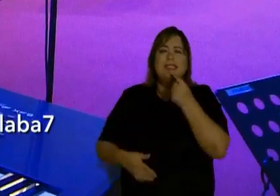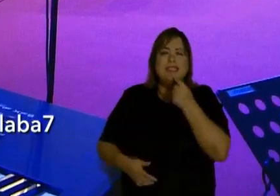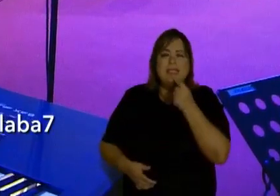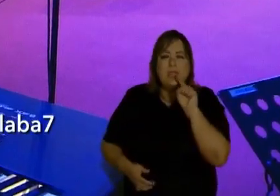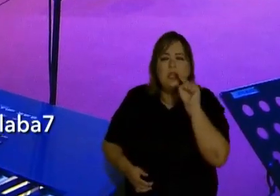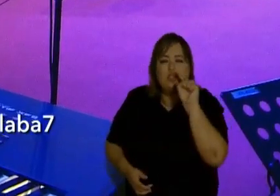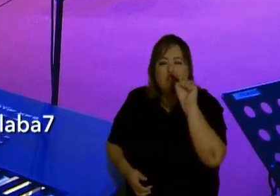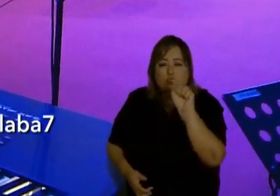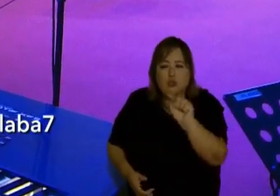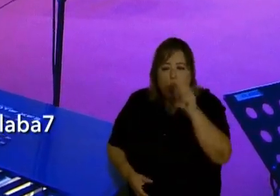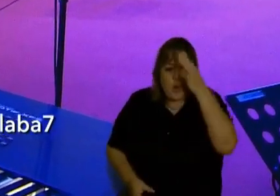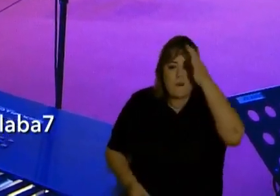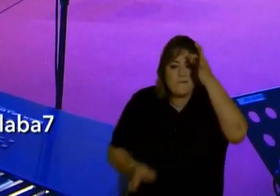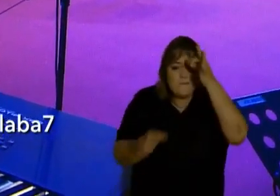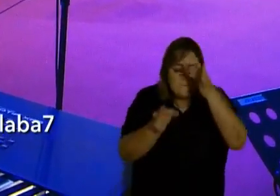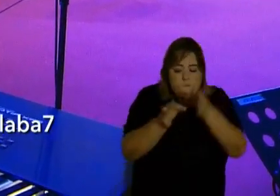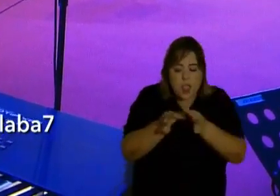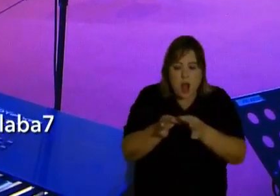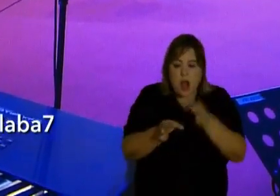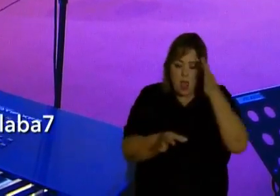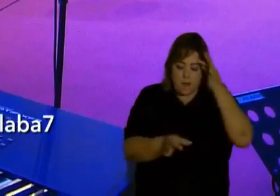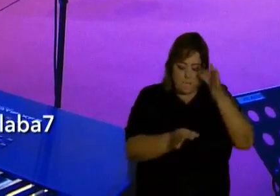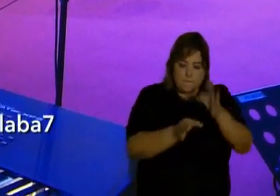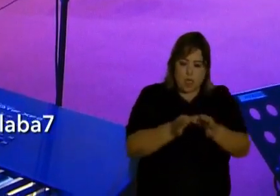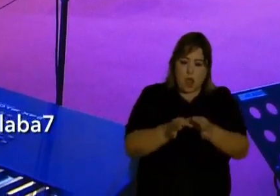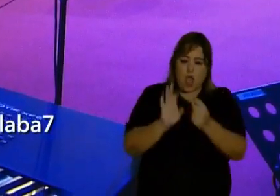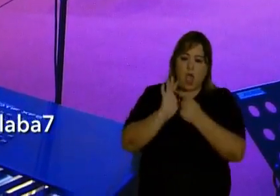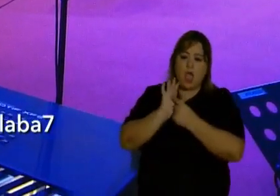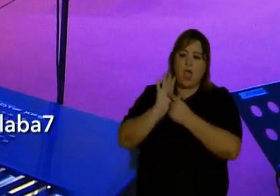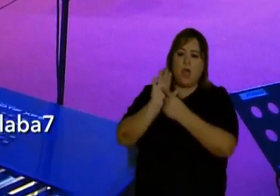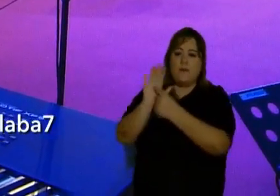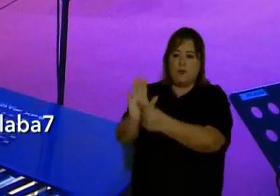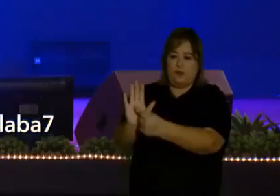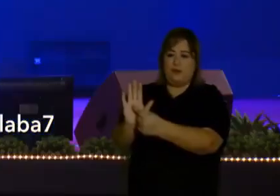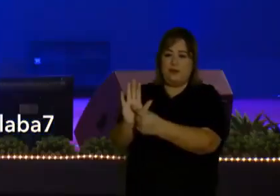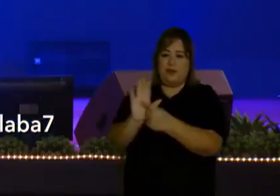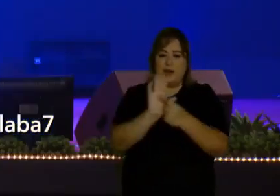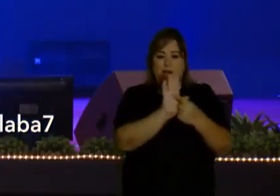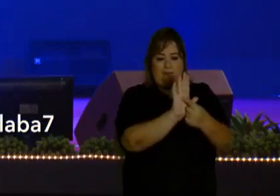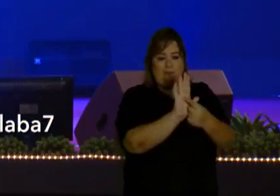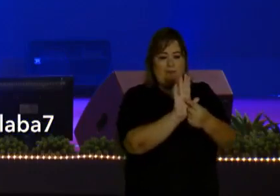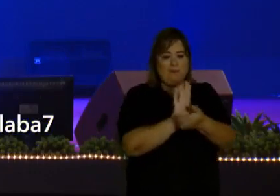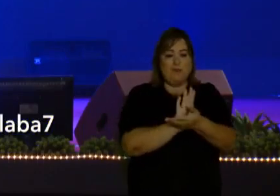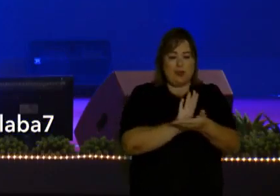tu fidelidad será mostrada en este bendito tiempo. Ponte de pie corriendo.